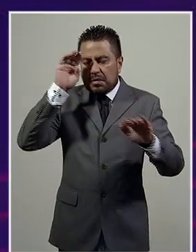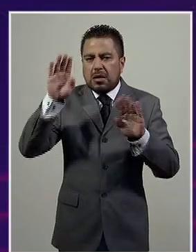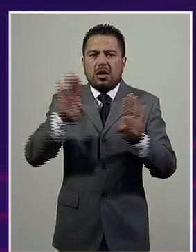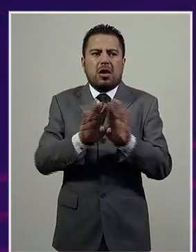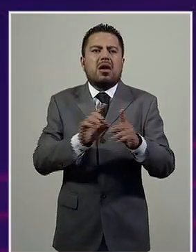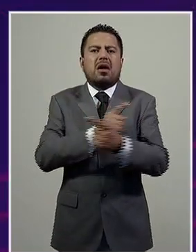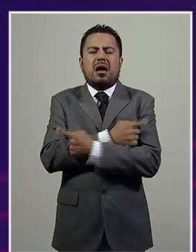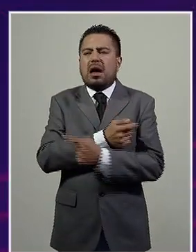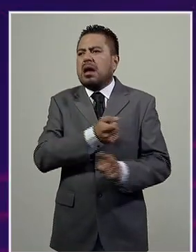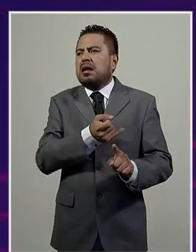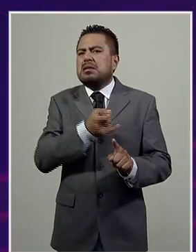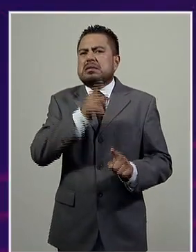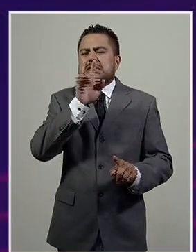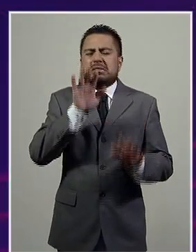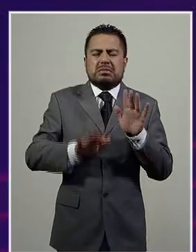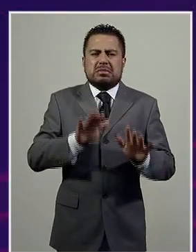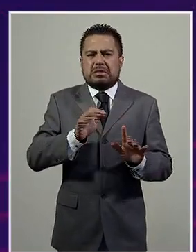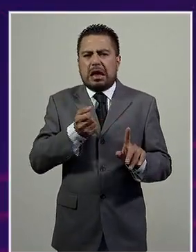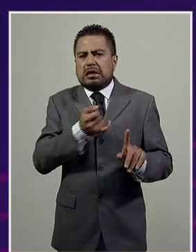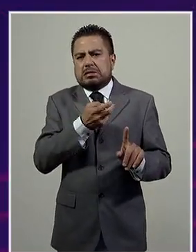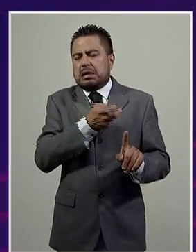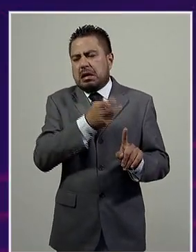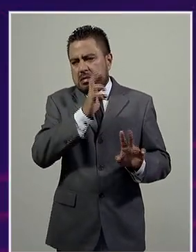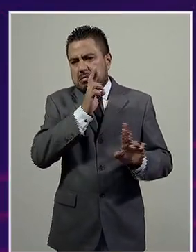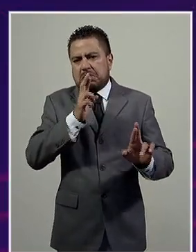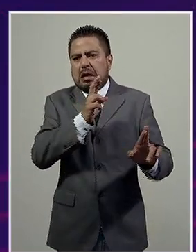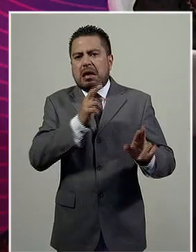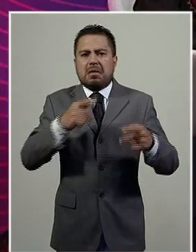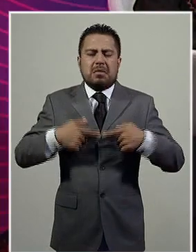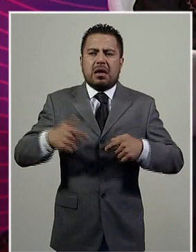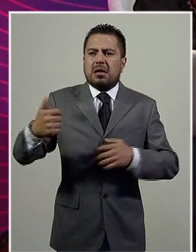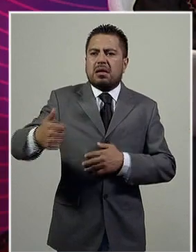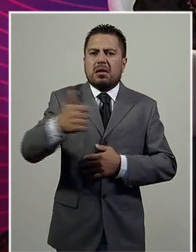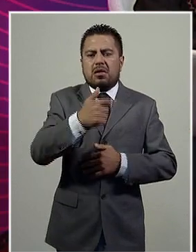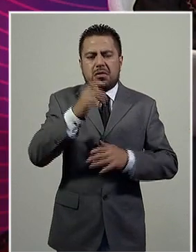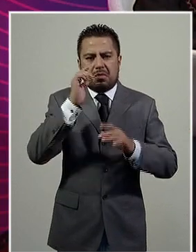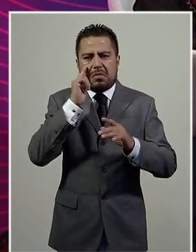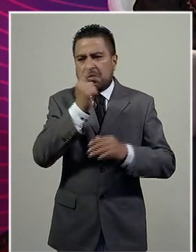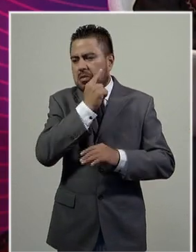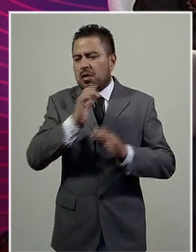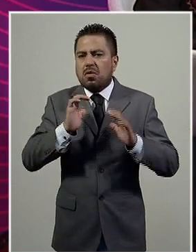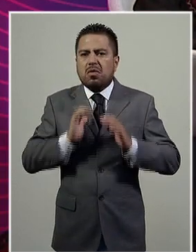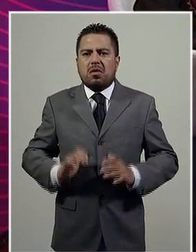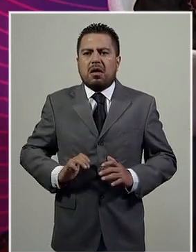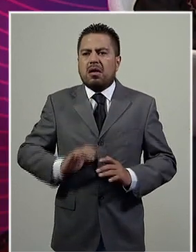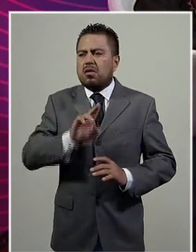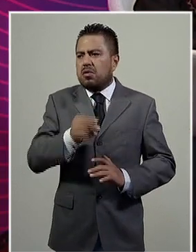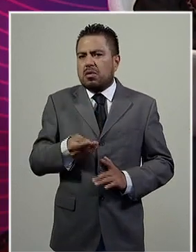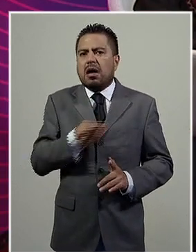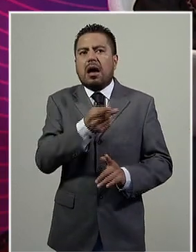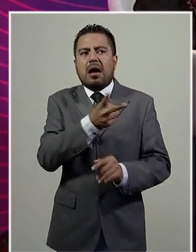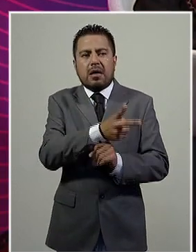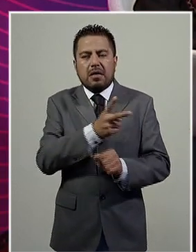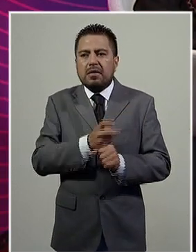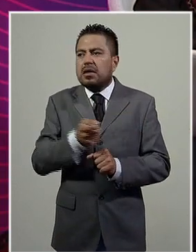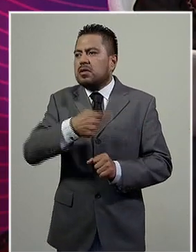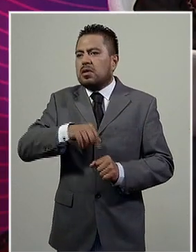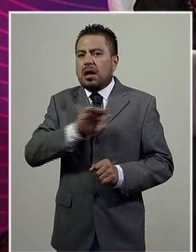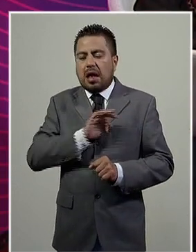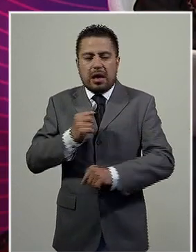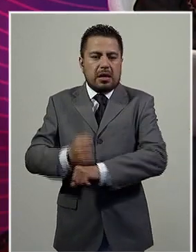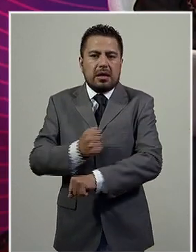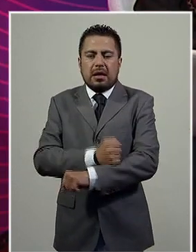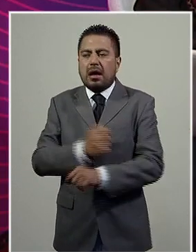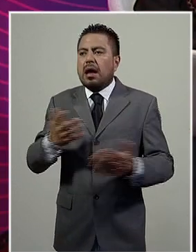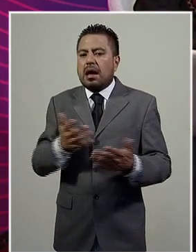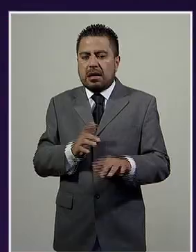comportan de cierta manera cuando incluso si fuera así, pues es muy respetable de cada persona, es su cuerpo, ¿no? Y eso no te está dando una invitación que tengas un tatuaje